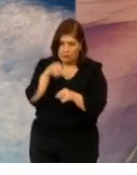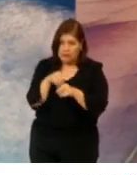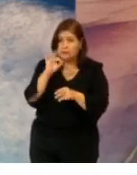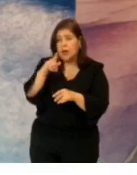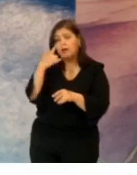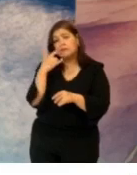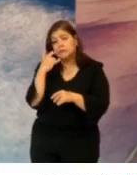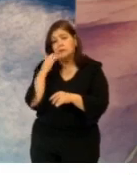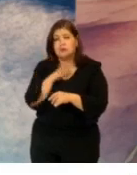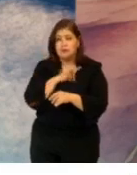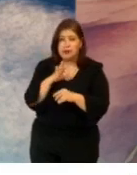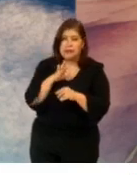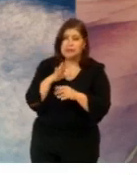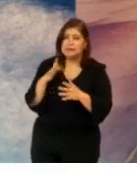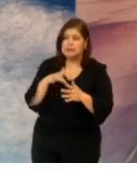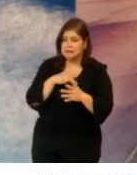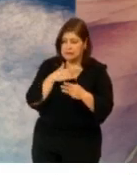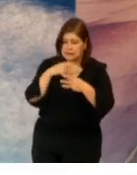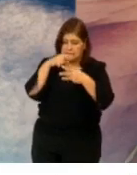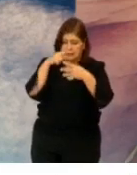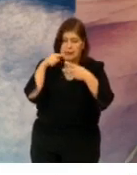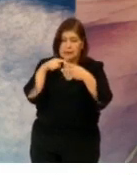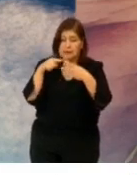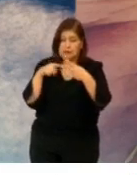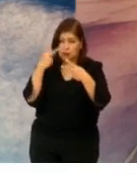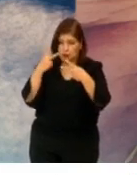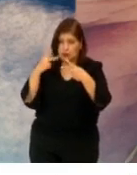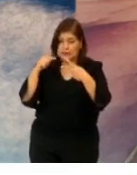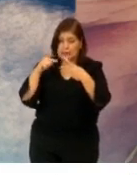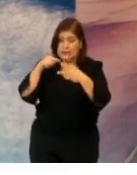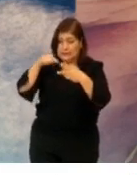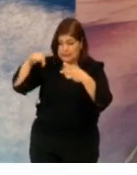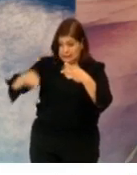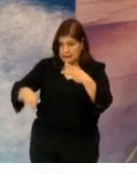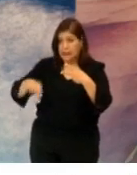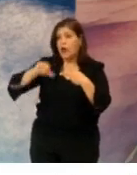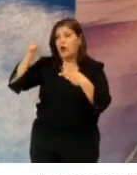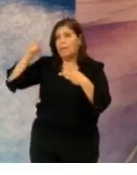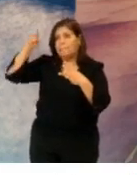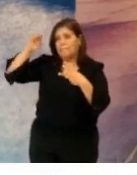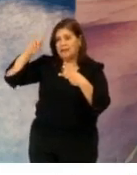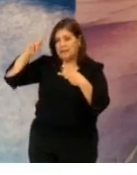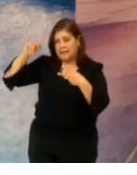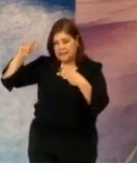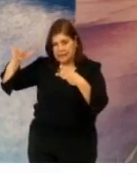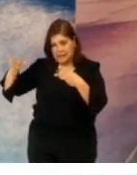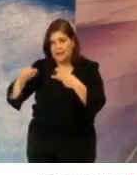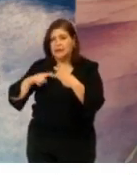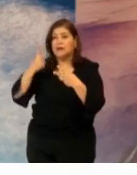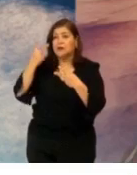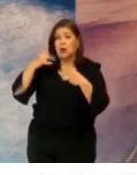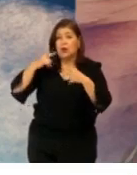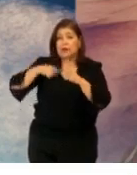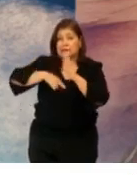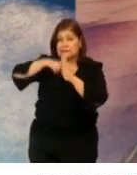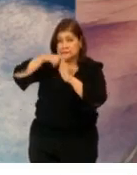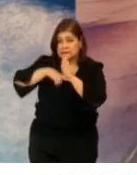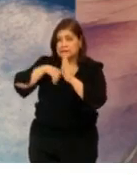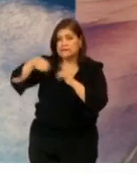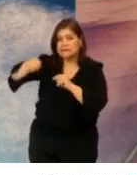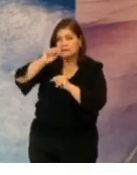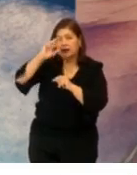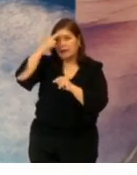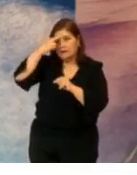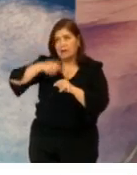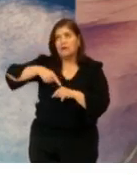seguir, pues ahí está el jardincito, pero están las 2 presenciales, aquí y piso 6. Y tenemos 2 sitios de elevadores, porque acuérdense que aquí hay que tomar el tiempo para